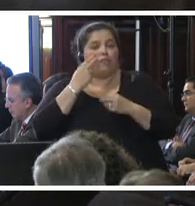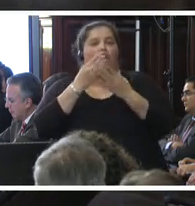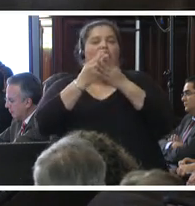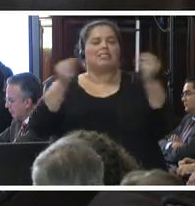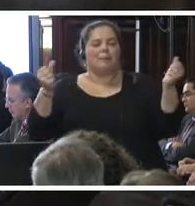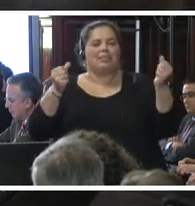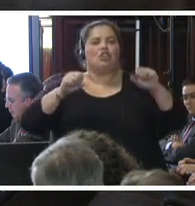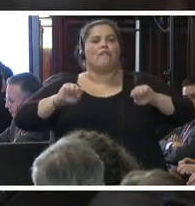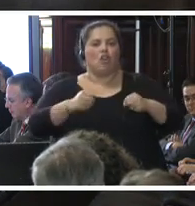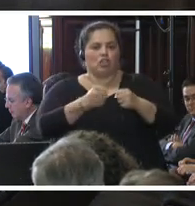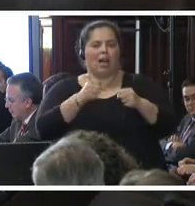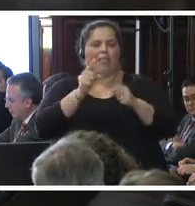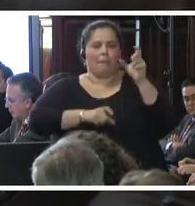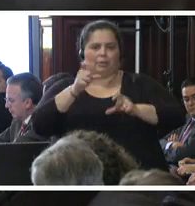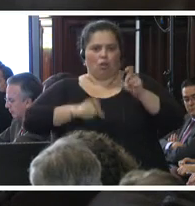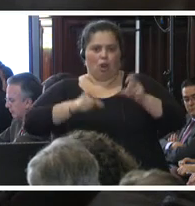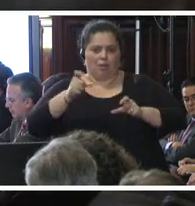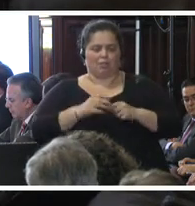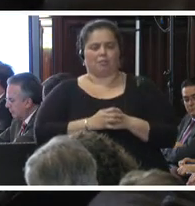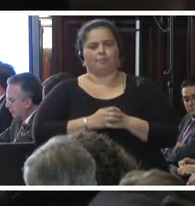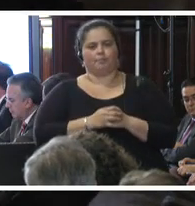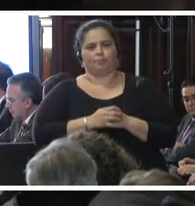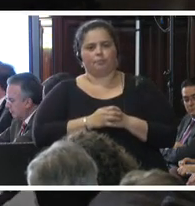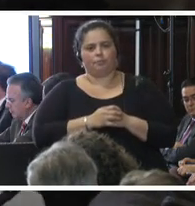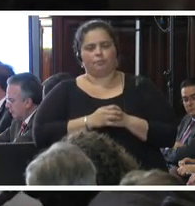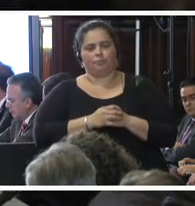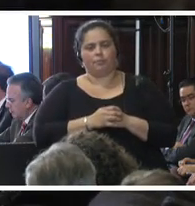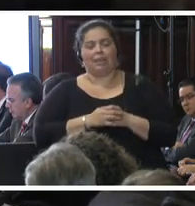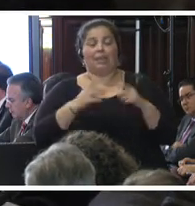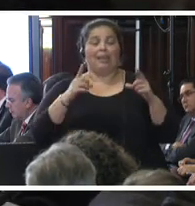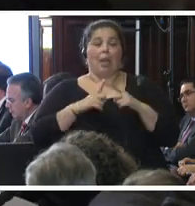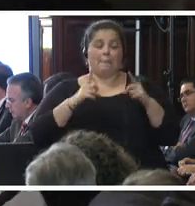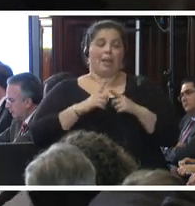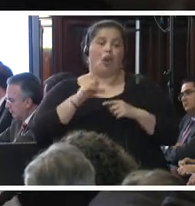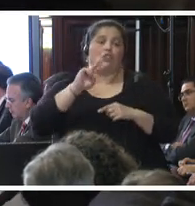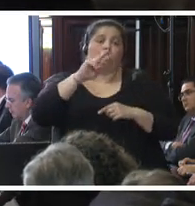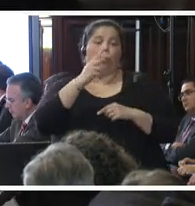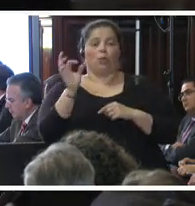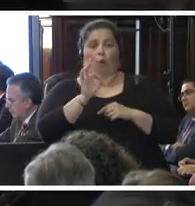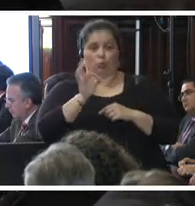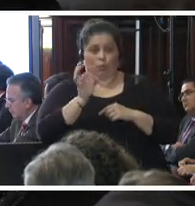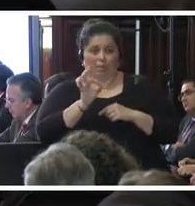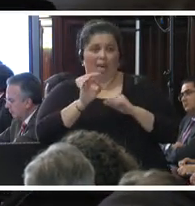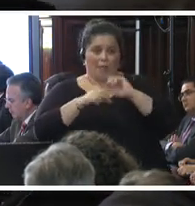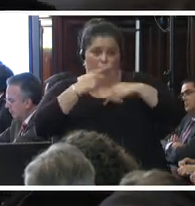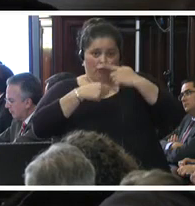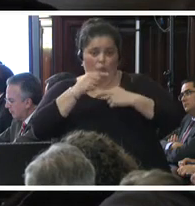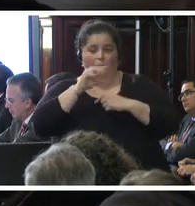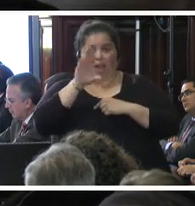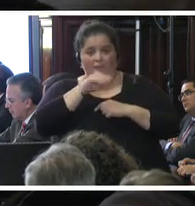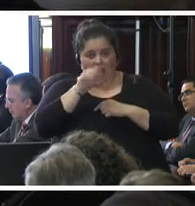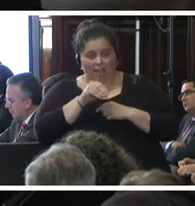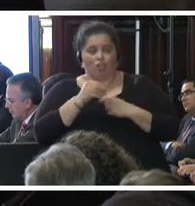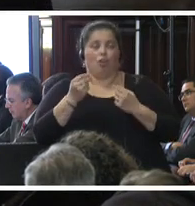personas. La tengo aquí. Y espero una segunda oportunidad para no cortar, o estos minutos que nos los